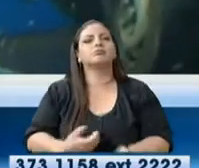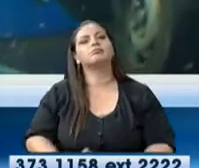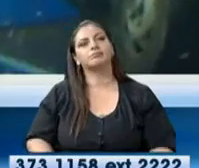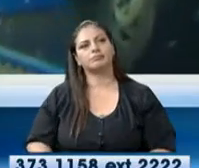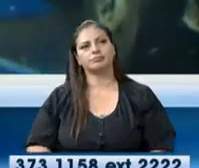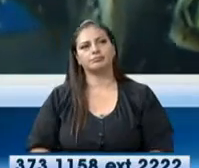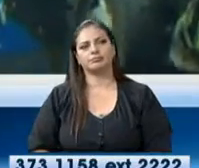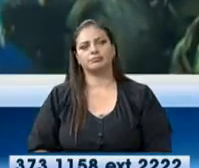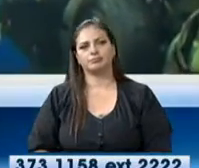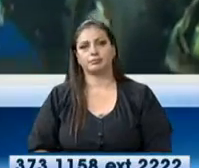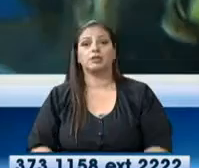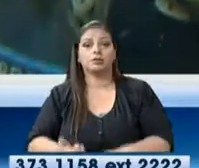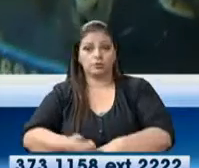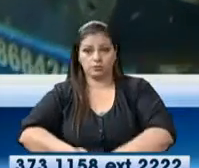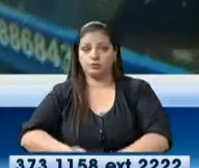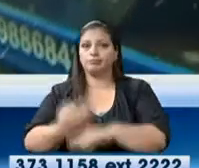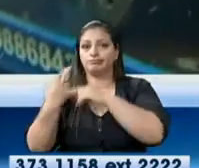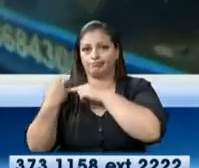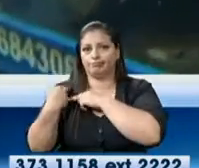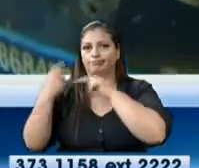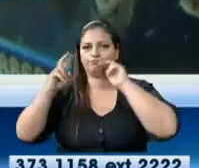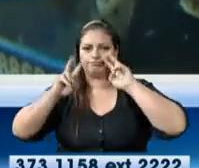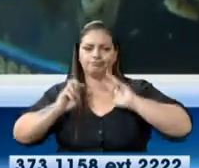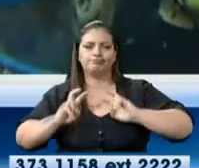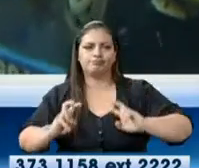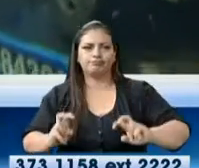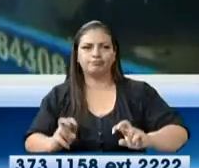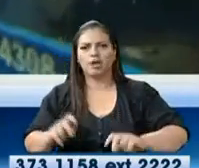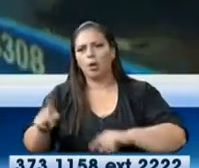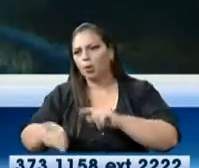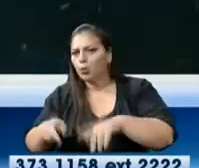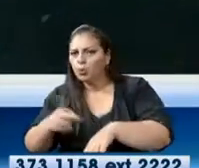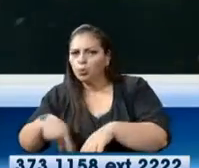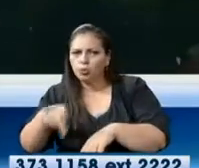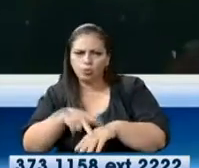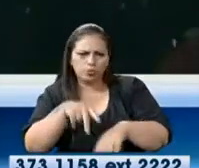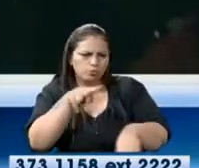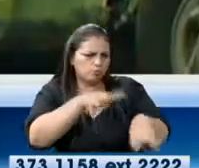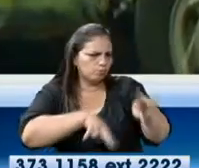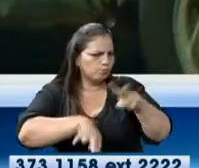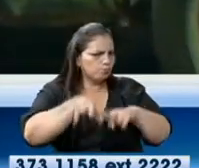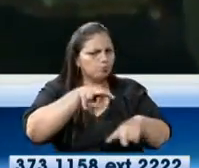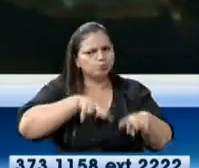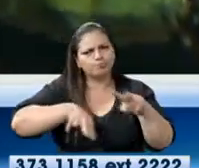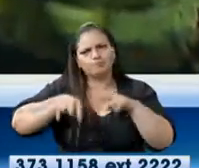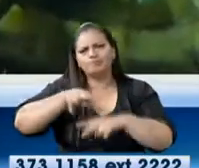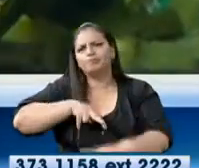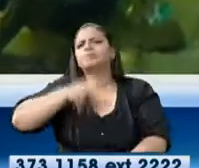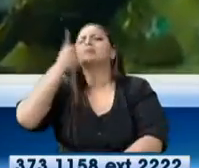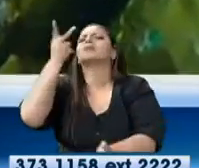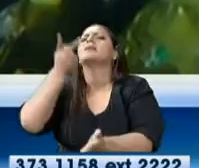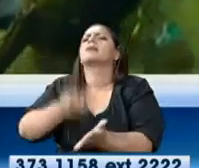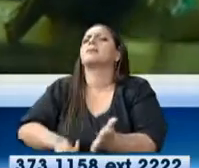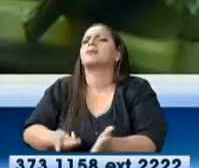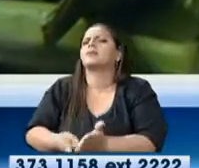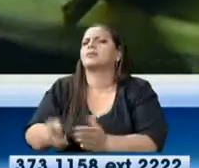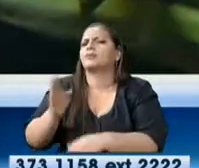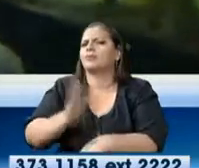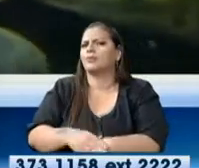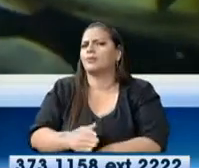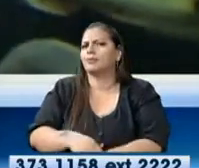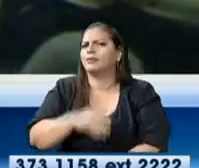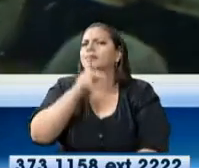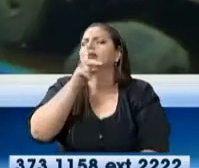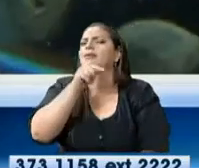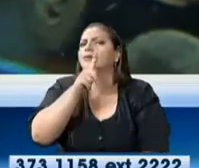las autoridades competentes y los peritos a cargo del asunto para determinar qué habría provocado este accidente